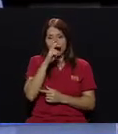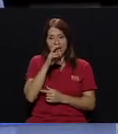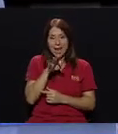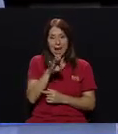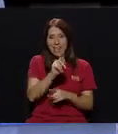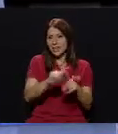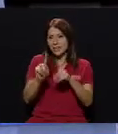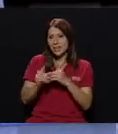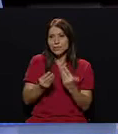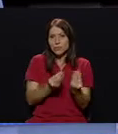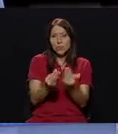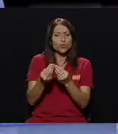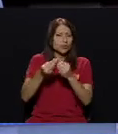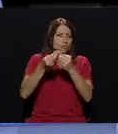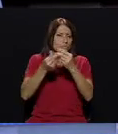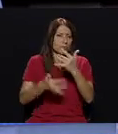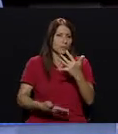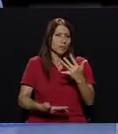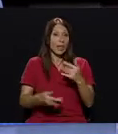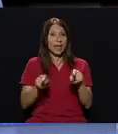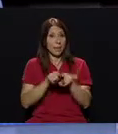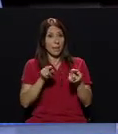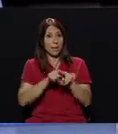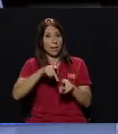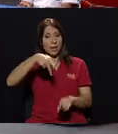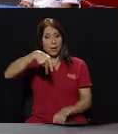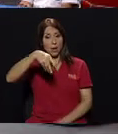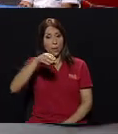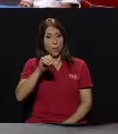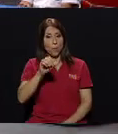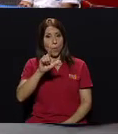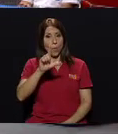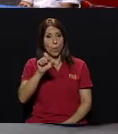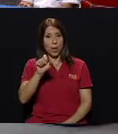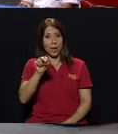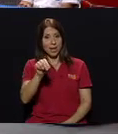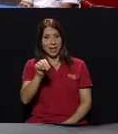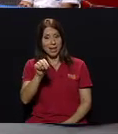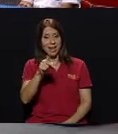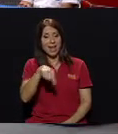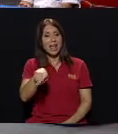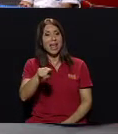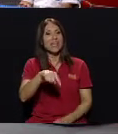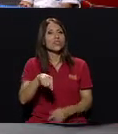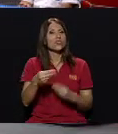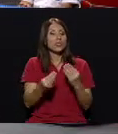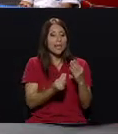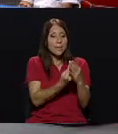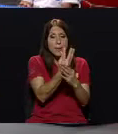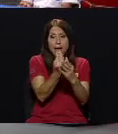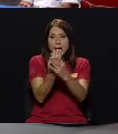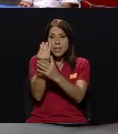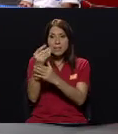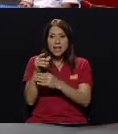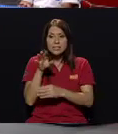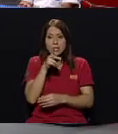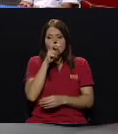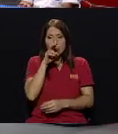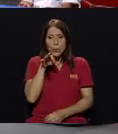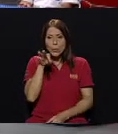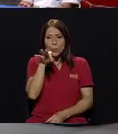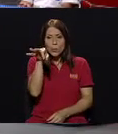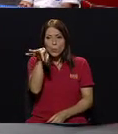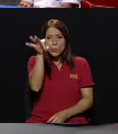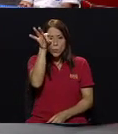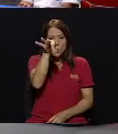colmena dan para mucho. Y también el polen de las abejas, digamos, por su fuente de proteína, colectan el polen en las plantas,